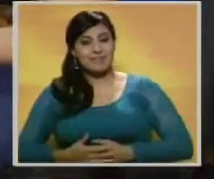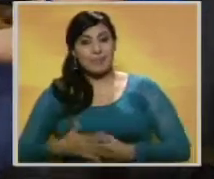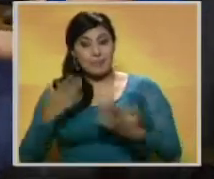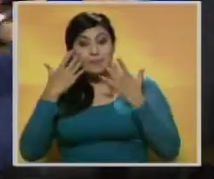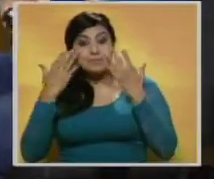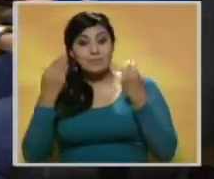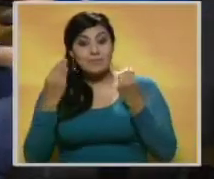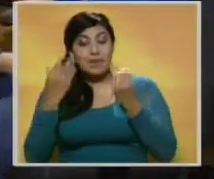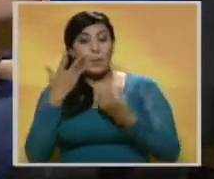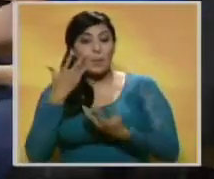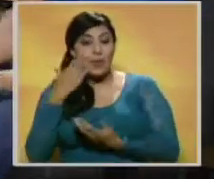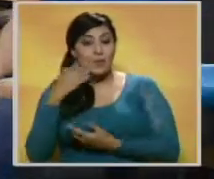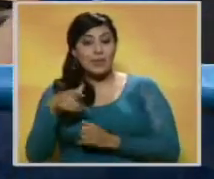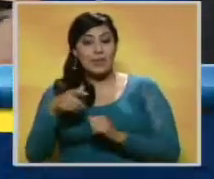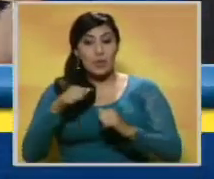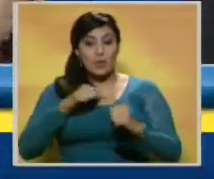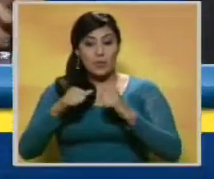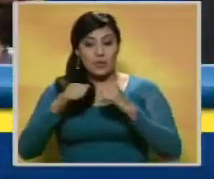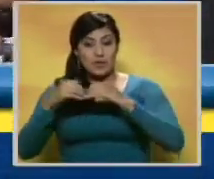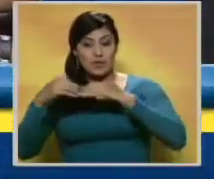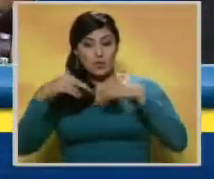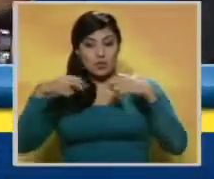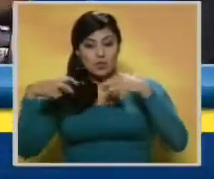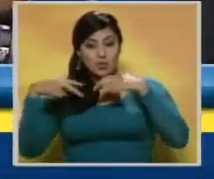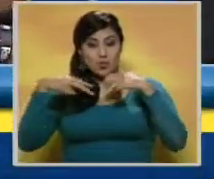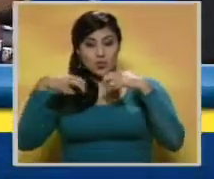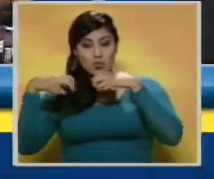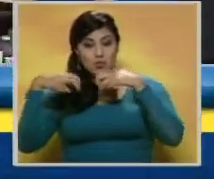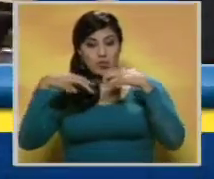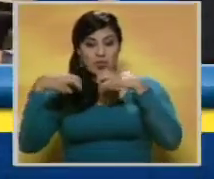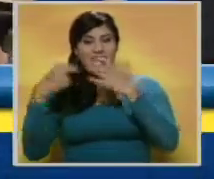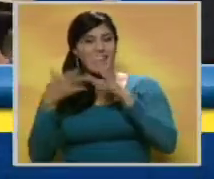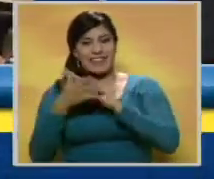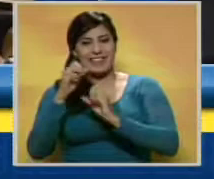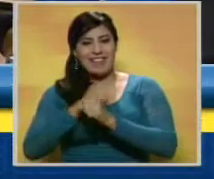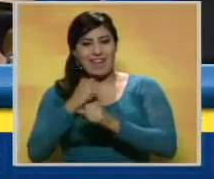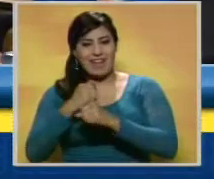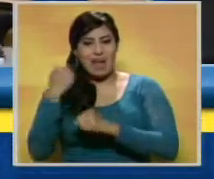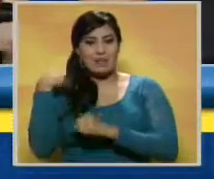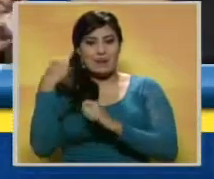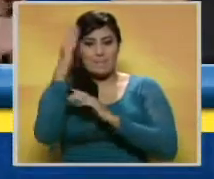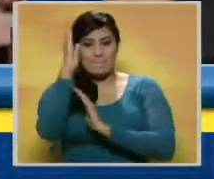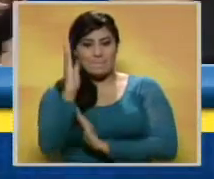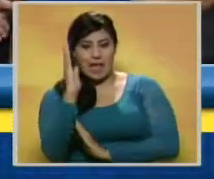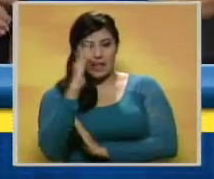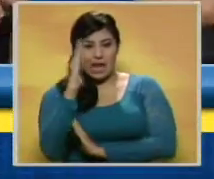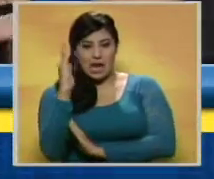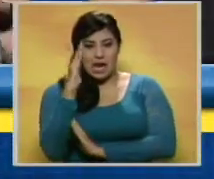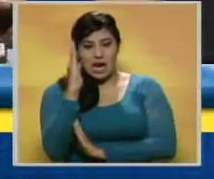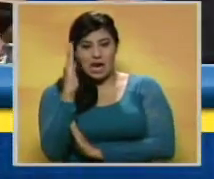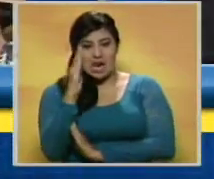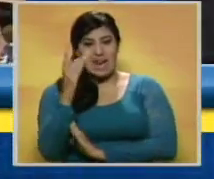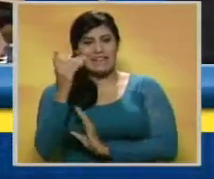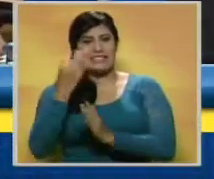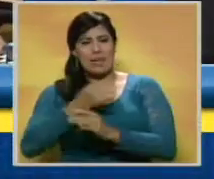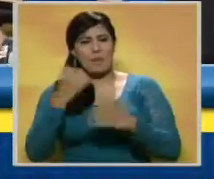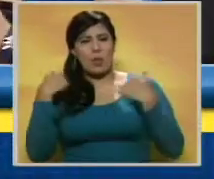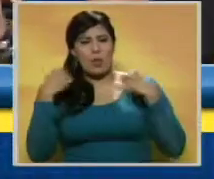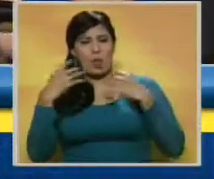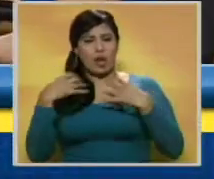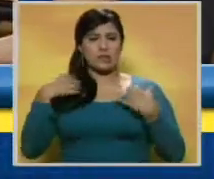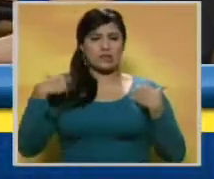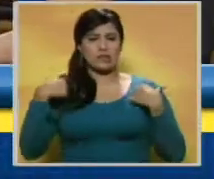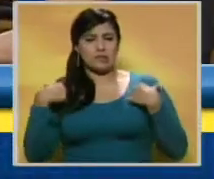fíjate que cuando estamos haciendo este movimiento, estamos generando un poquito de trabajo sobre la zona lumbar, que por lo general siempre es donde tenemos mayor